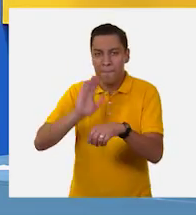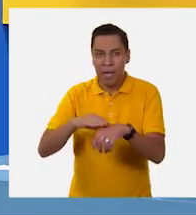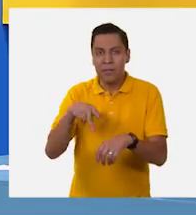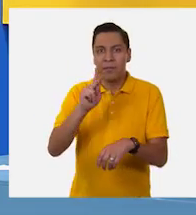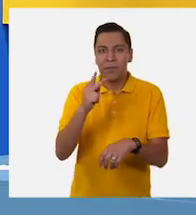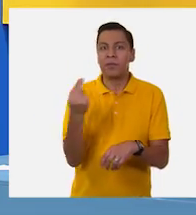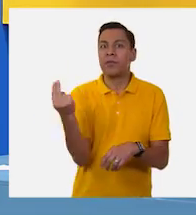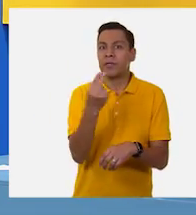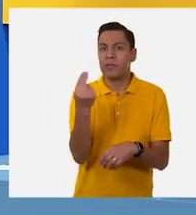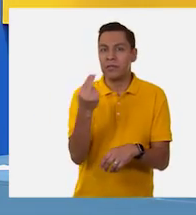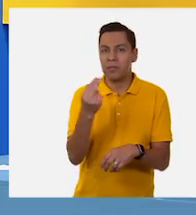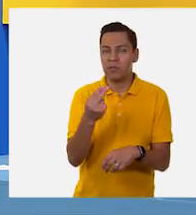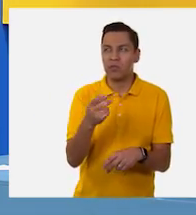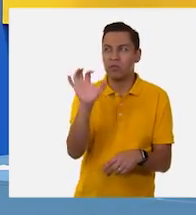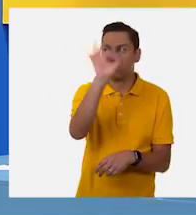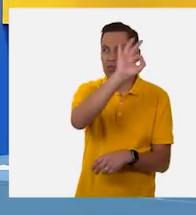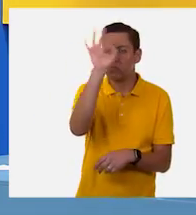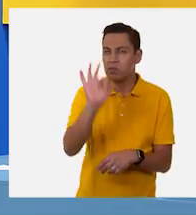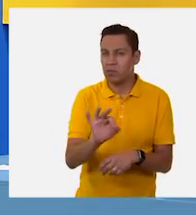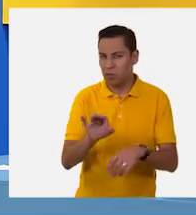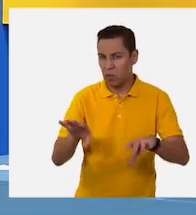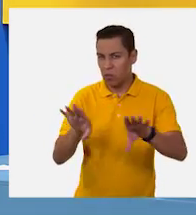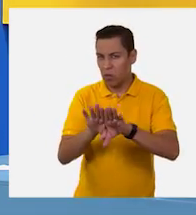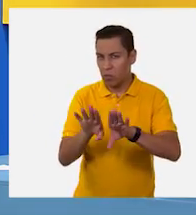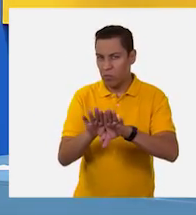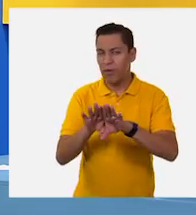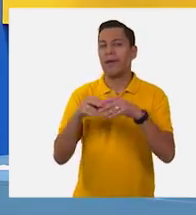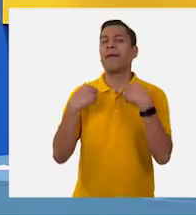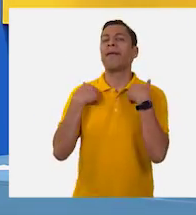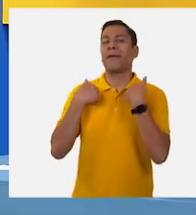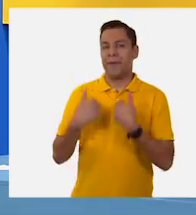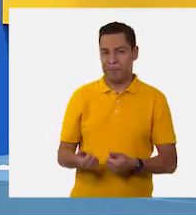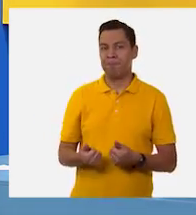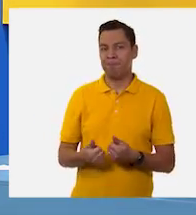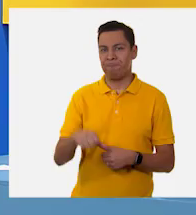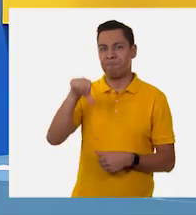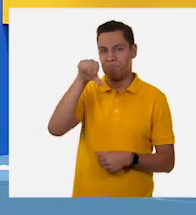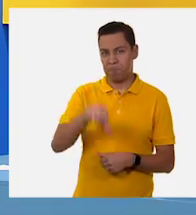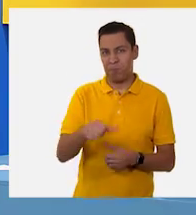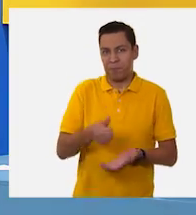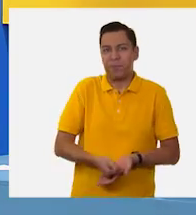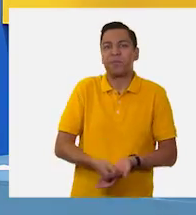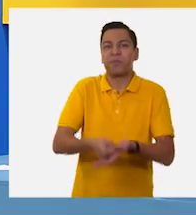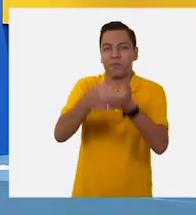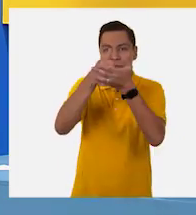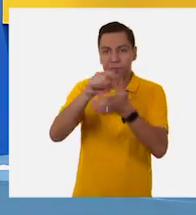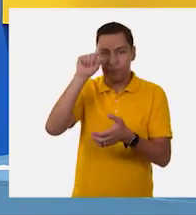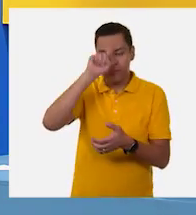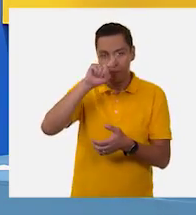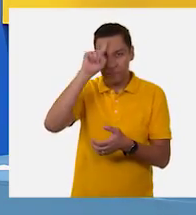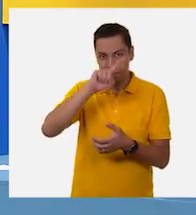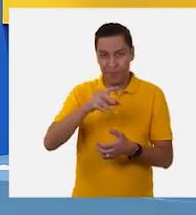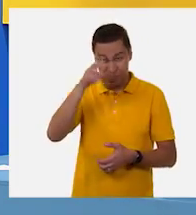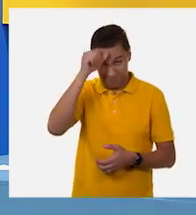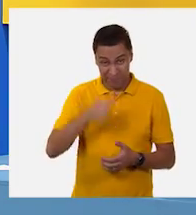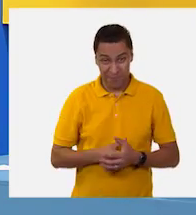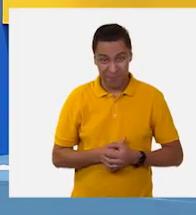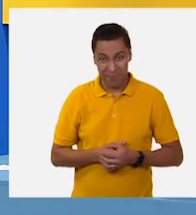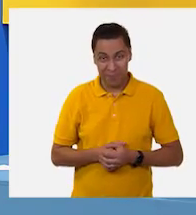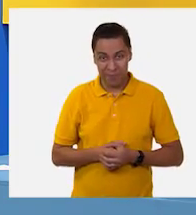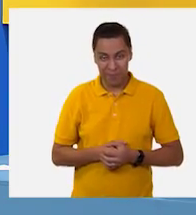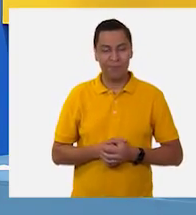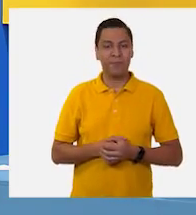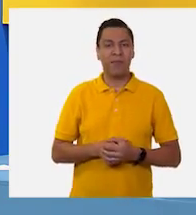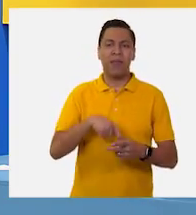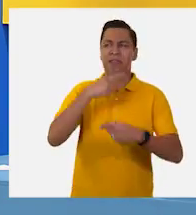ocasión vamos a calcular algunos precios después de haber hecho el descuento que hacen cuando ofrecen descuentos en las tiendas.